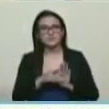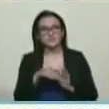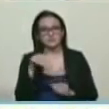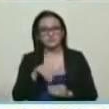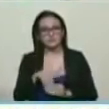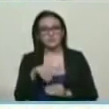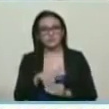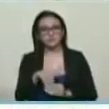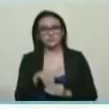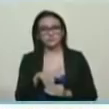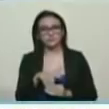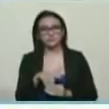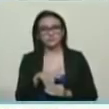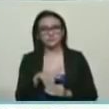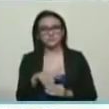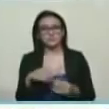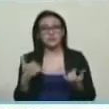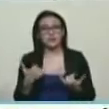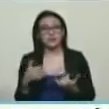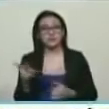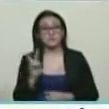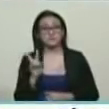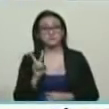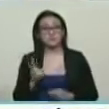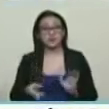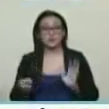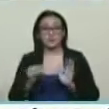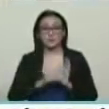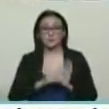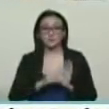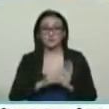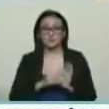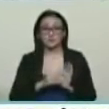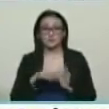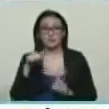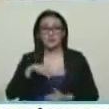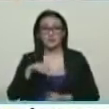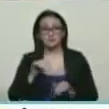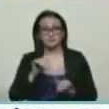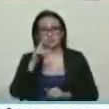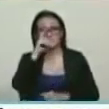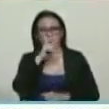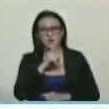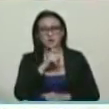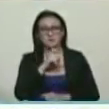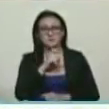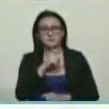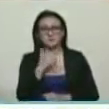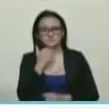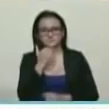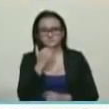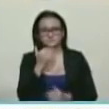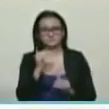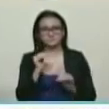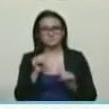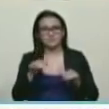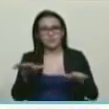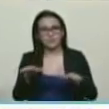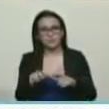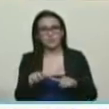voto, donde hoy Venezuela nuevamente, en este mismo año, acaba de convocar a